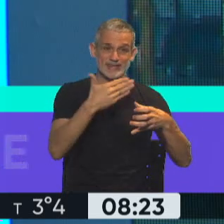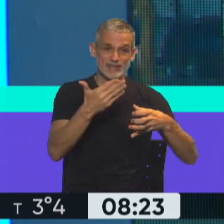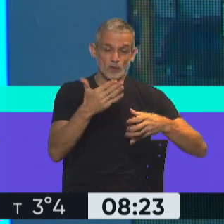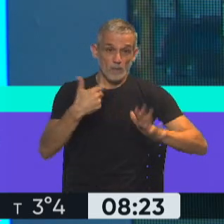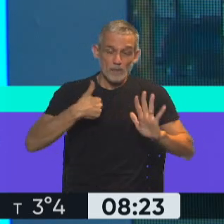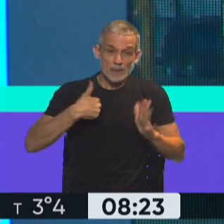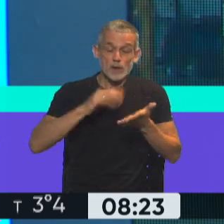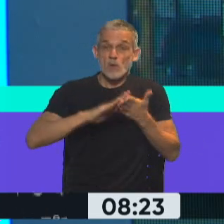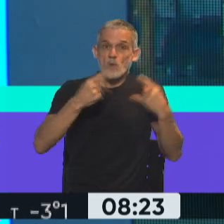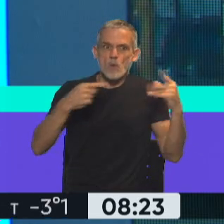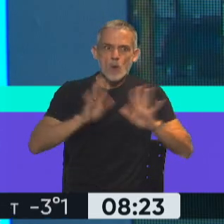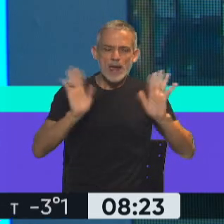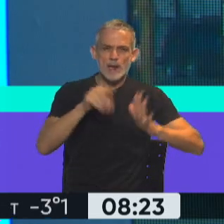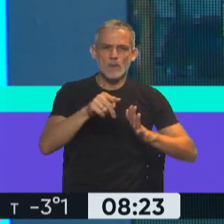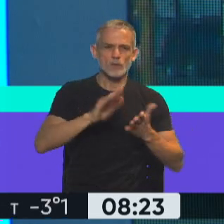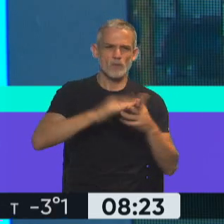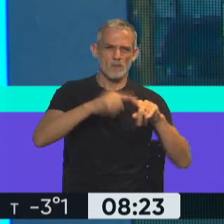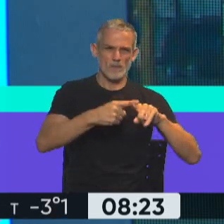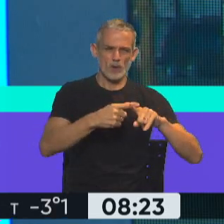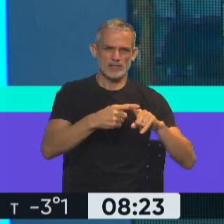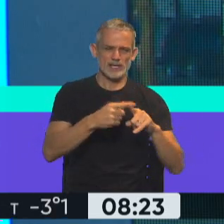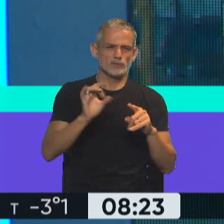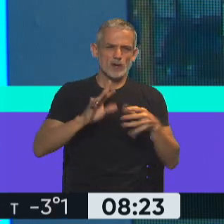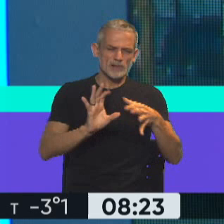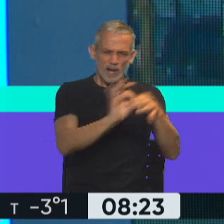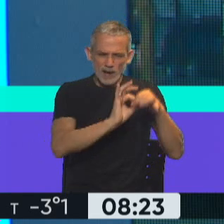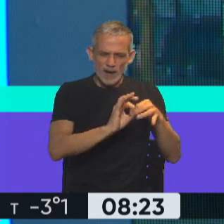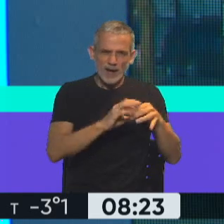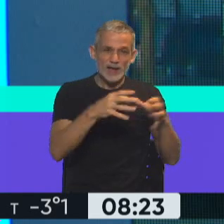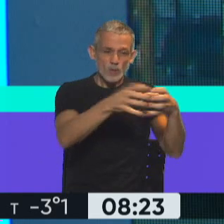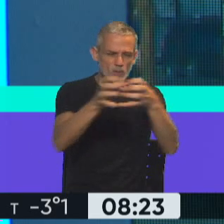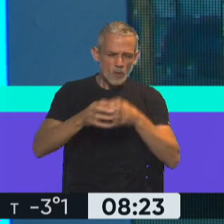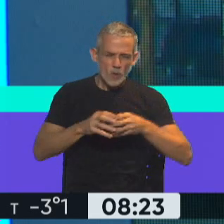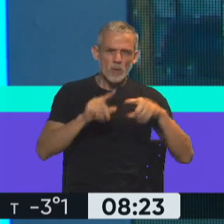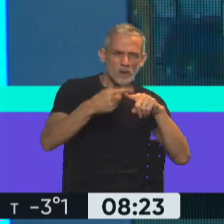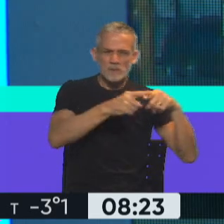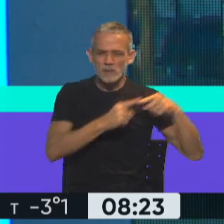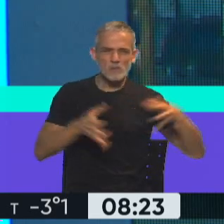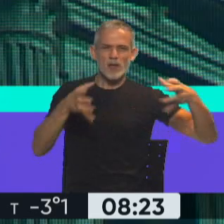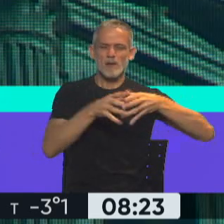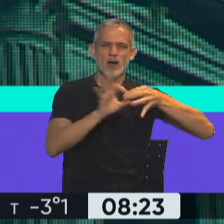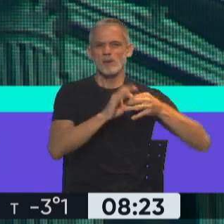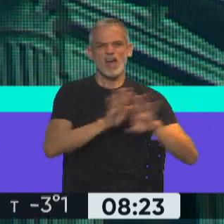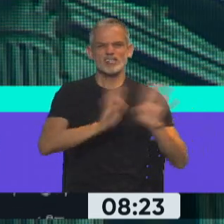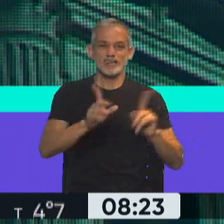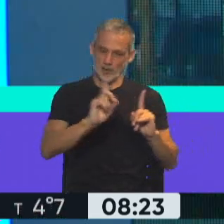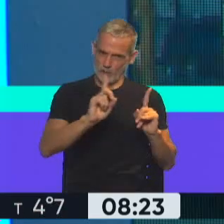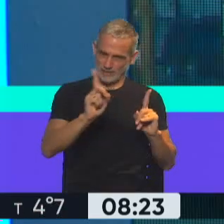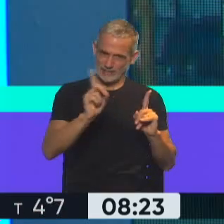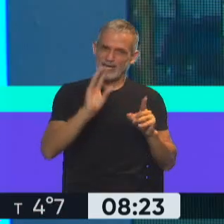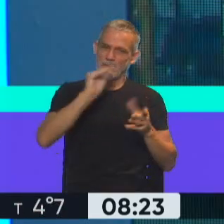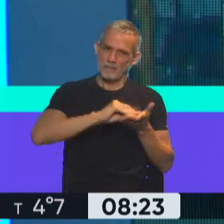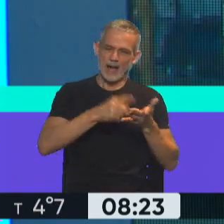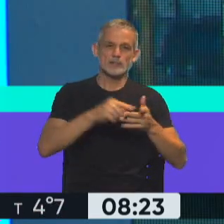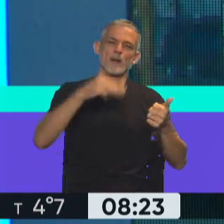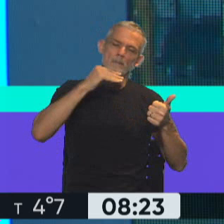las novedades que uno puede decir más en términos políticos, que no es solo una coalición de distintas identidades políticas. ¿Qué te quiero decir con esto?